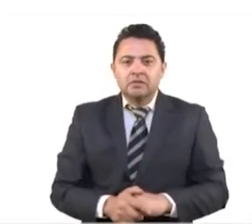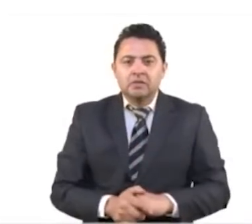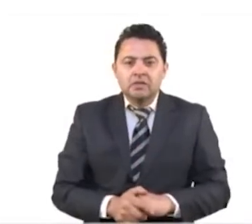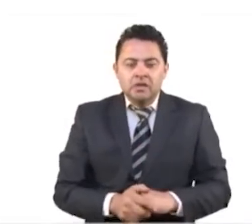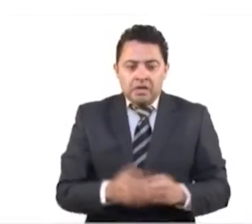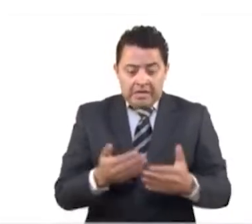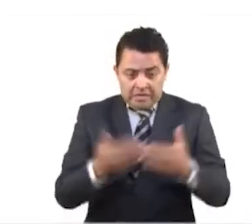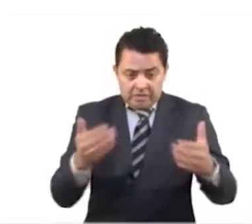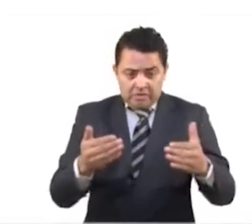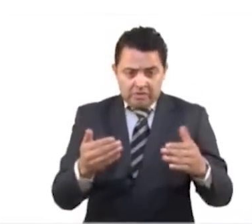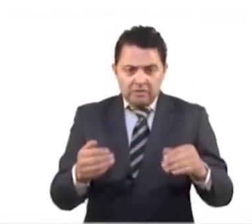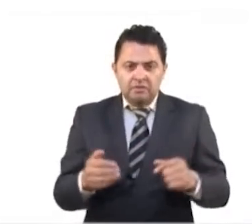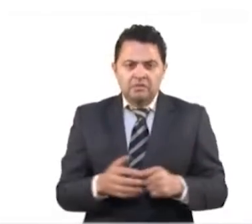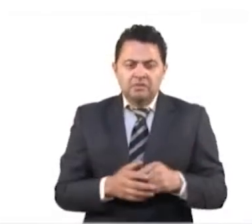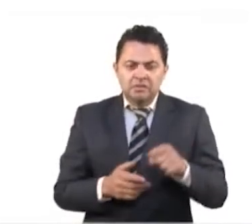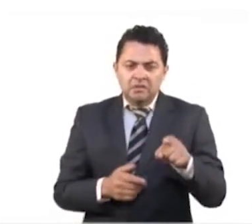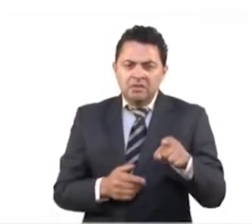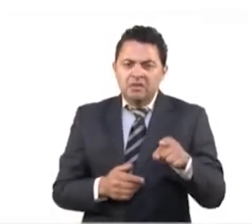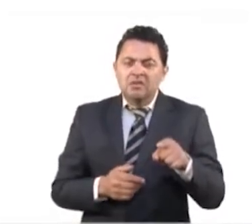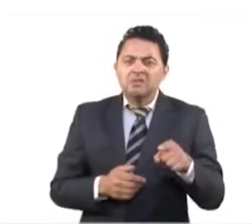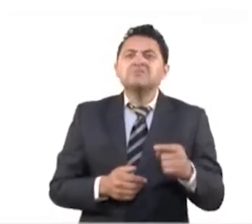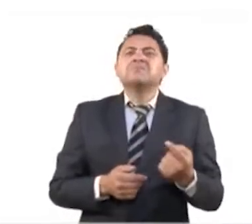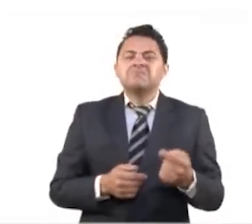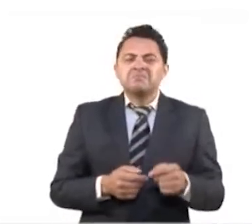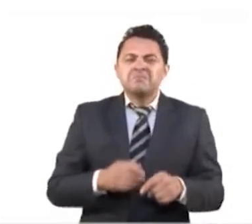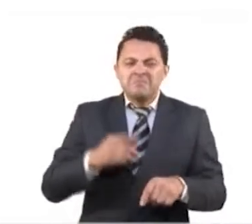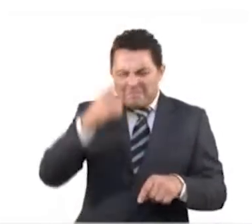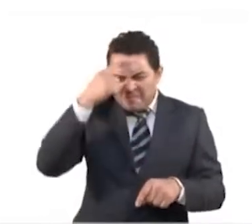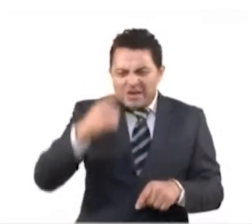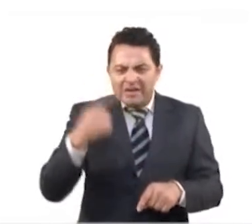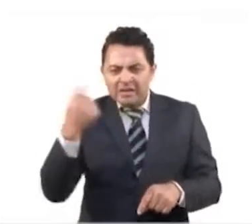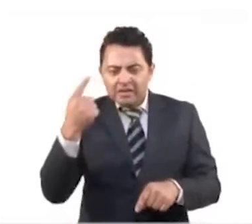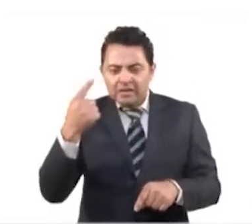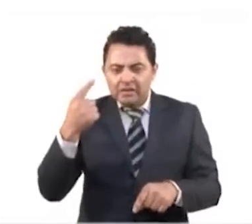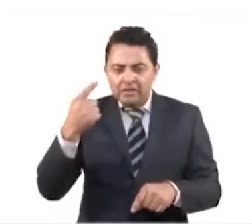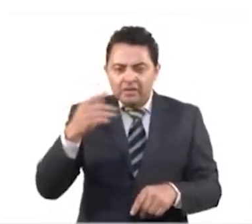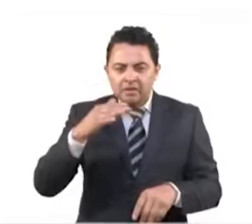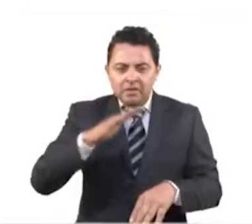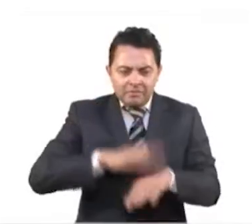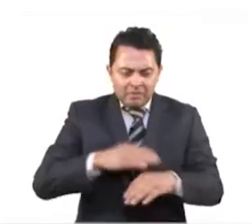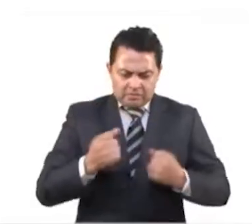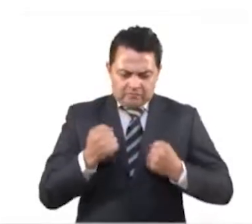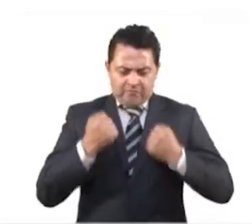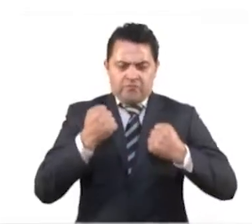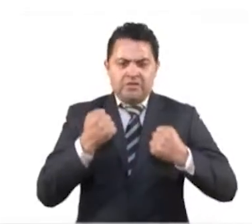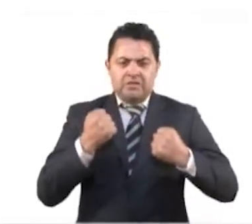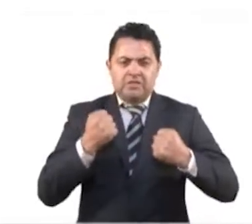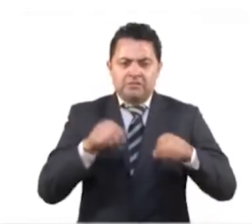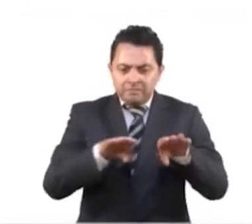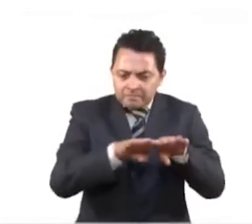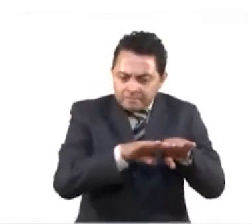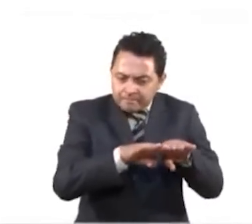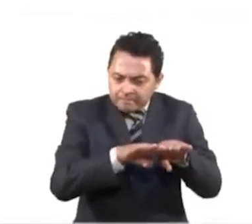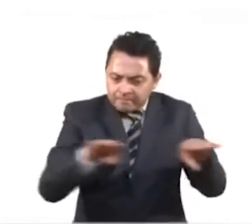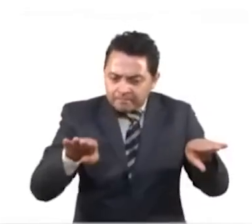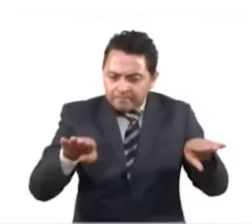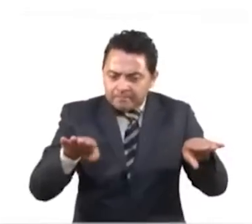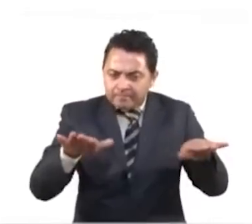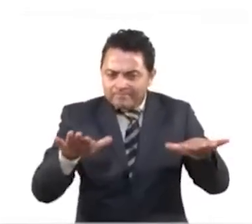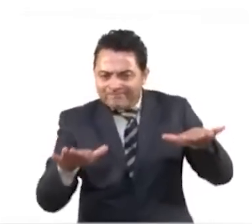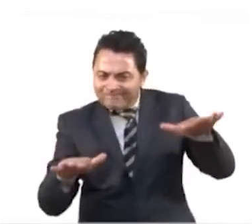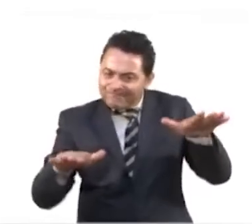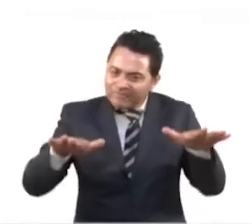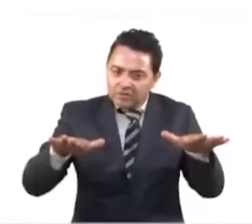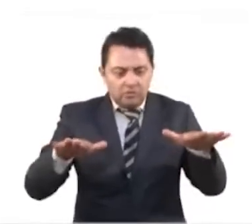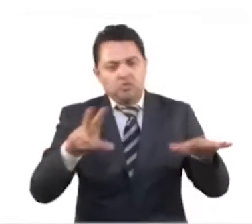la subbase se buscó tener una estructura estable y resistente y ahí se muestra la capa